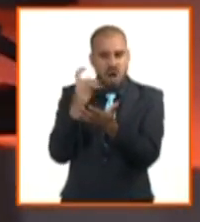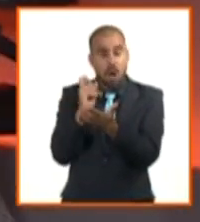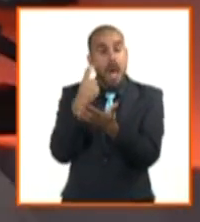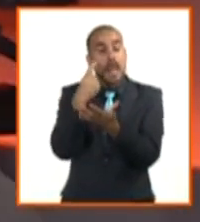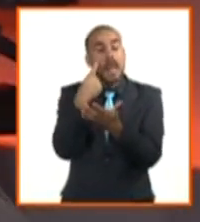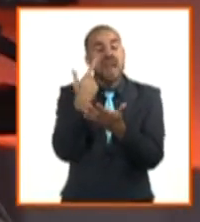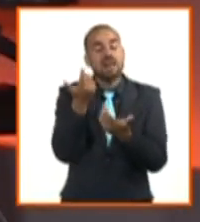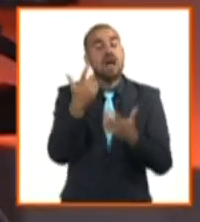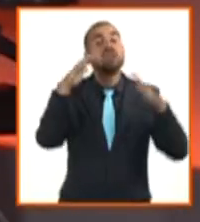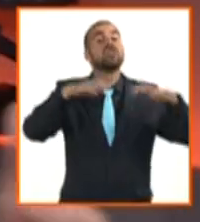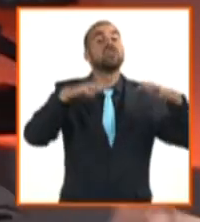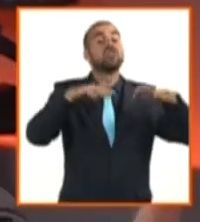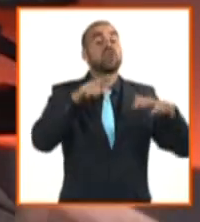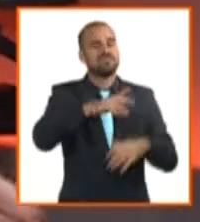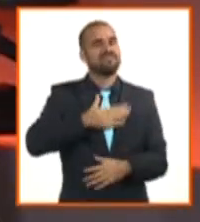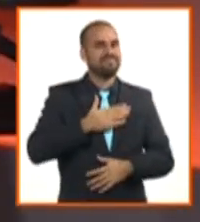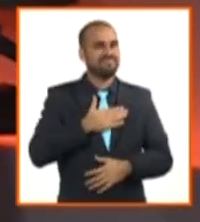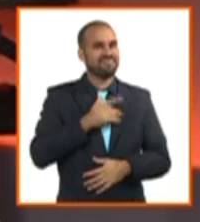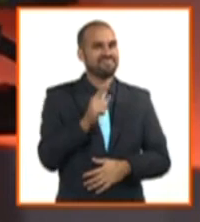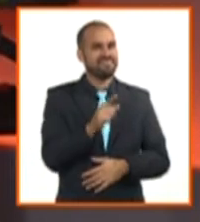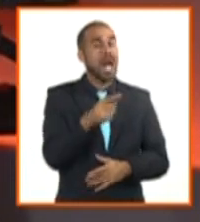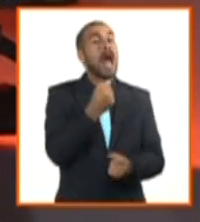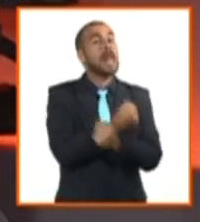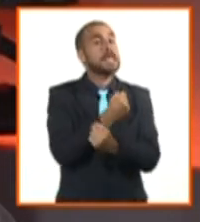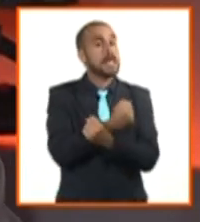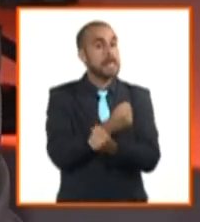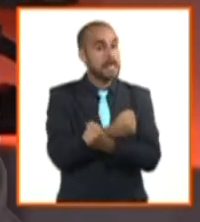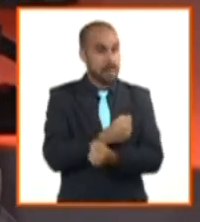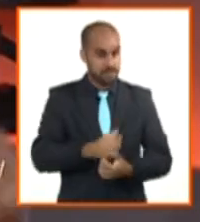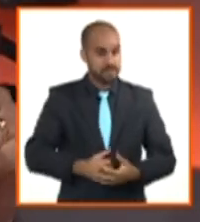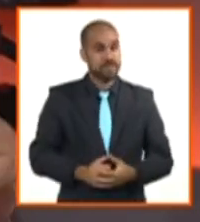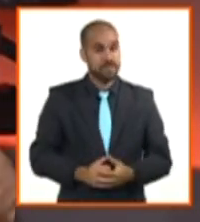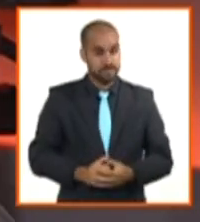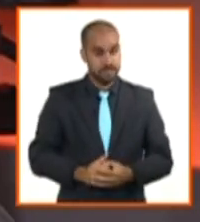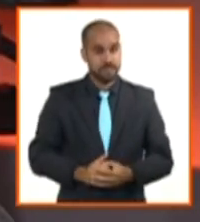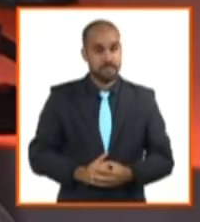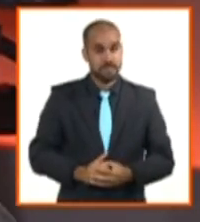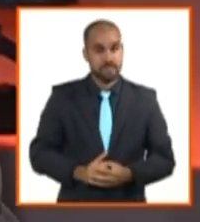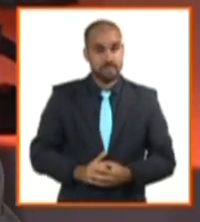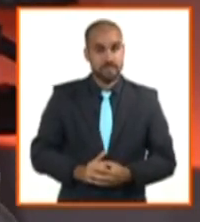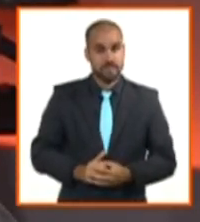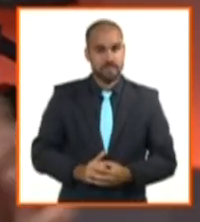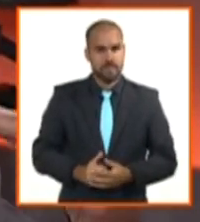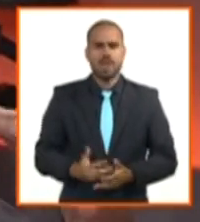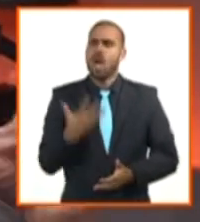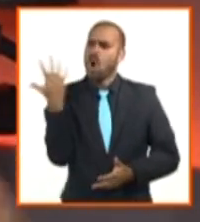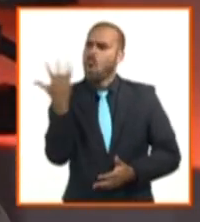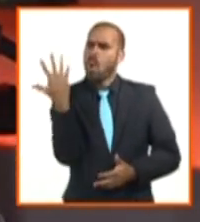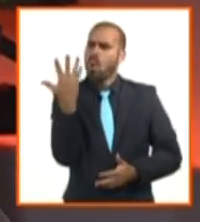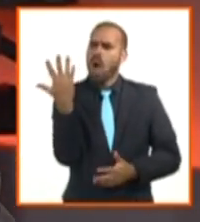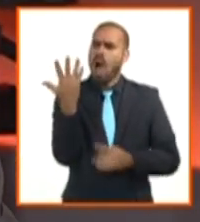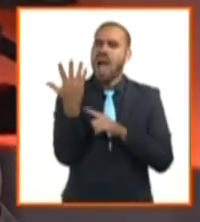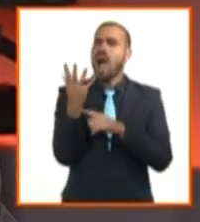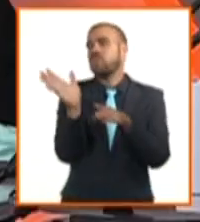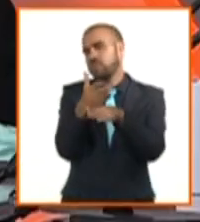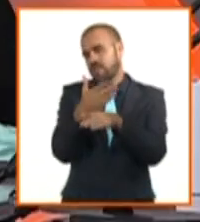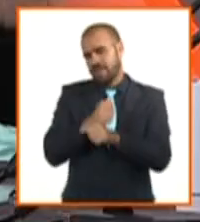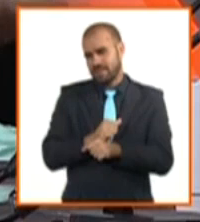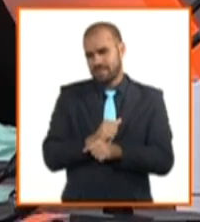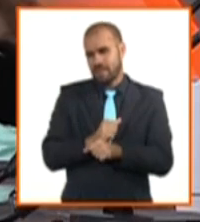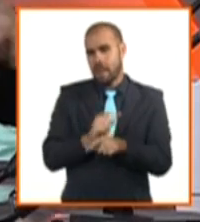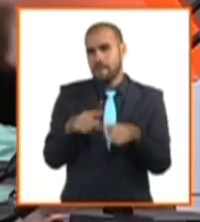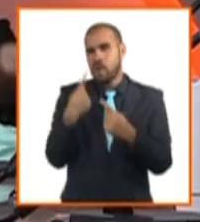fenómenos que están asociados con esas tan distantes ese centro de circulación un garaje distinto porque es más simétrico pero